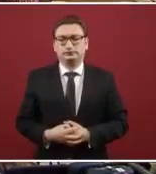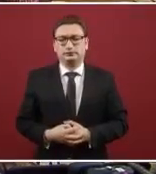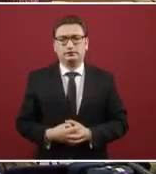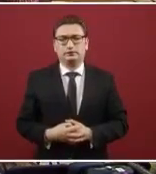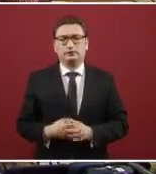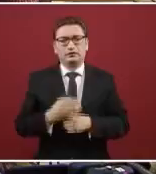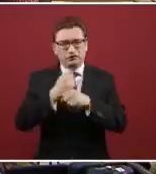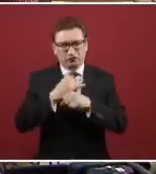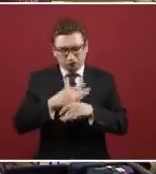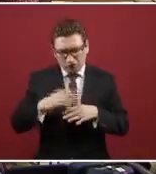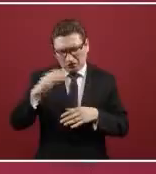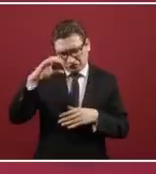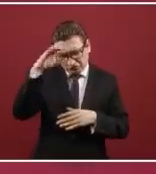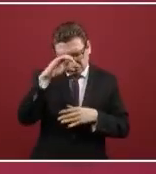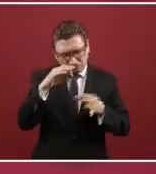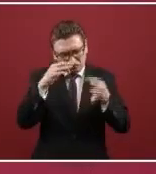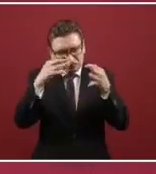científica,